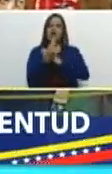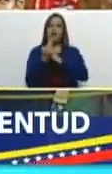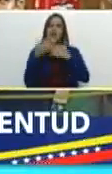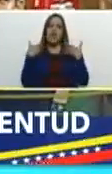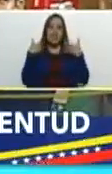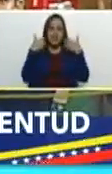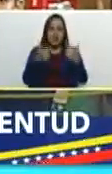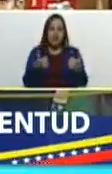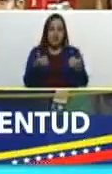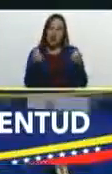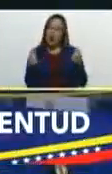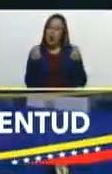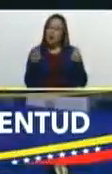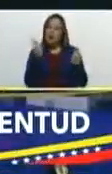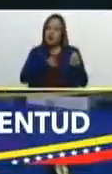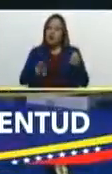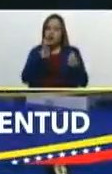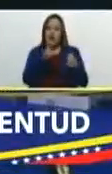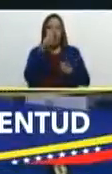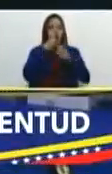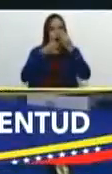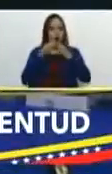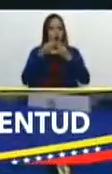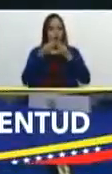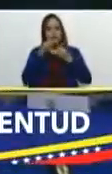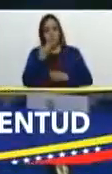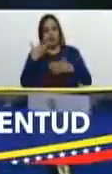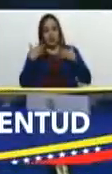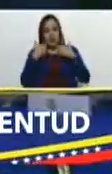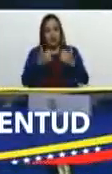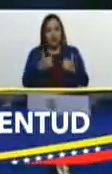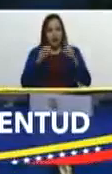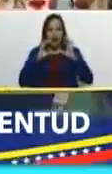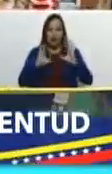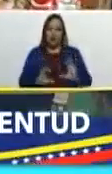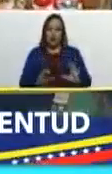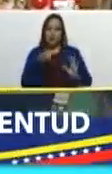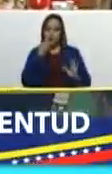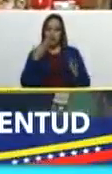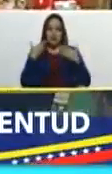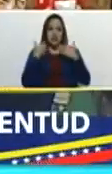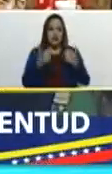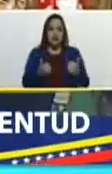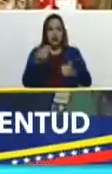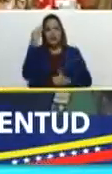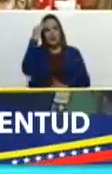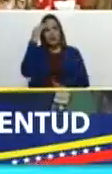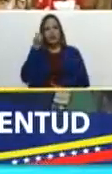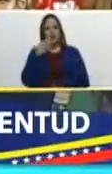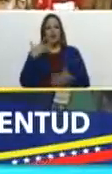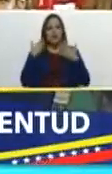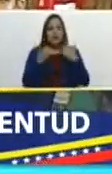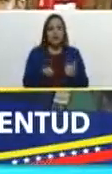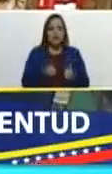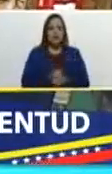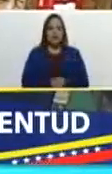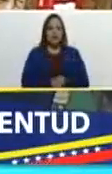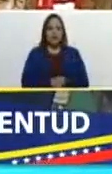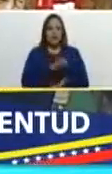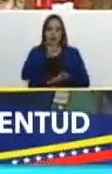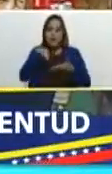a través de comer sano, cuerpo sano, mente sana,